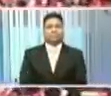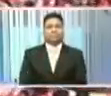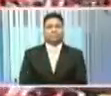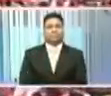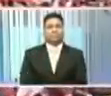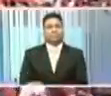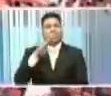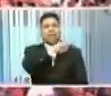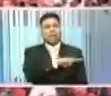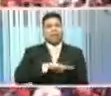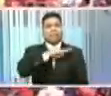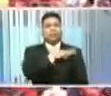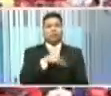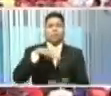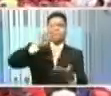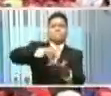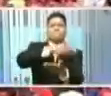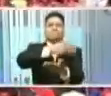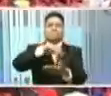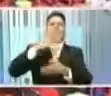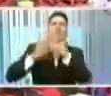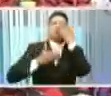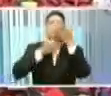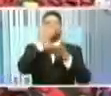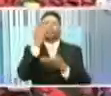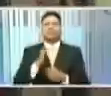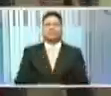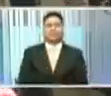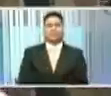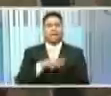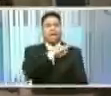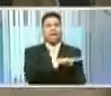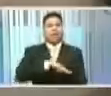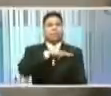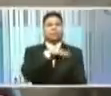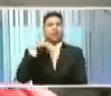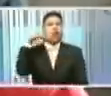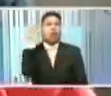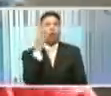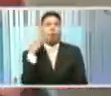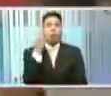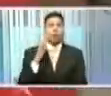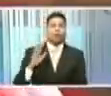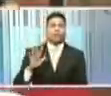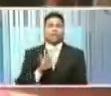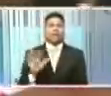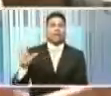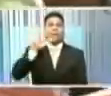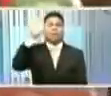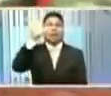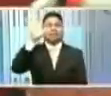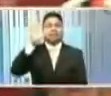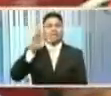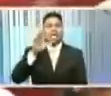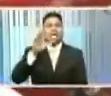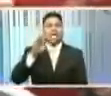la misión Música, la misión Jóvenes de la Patria Robert Serra,